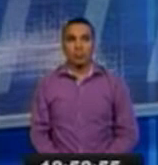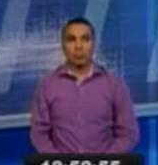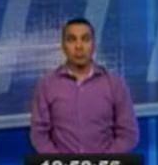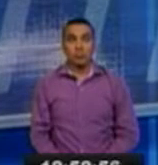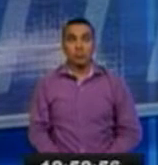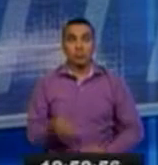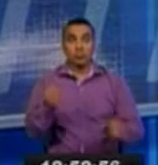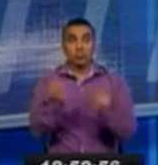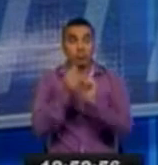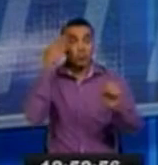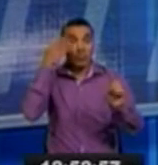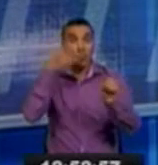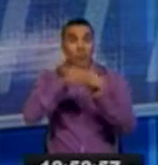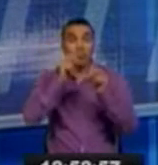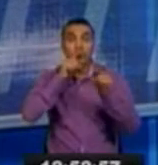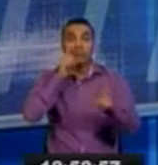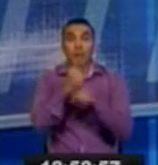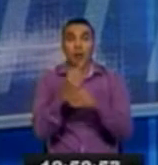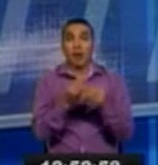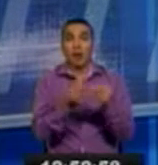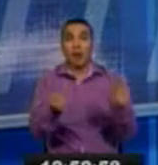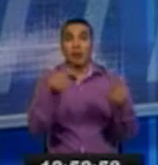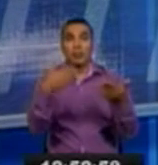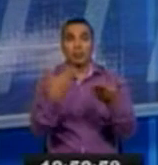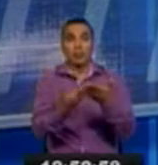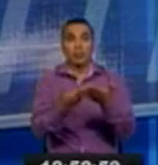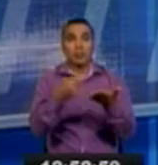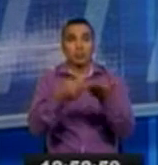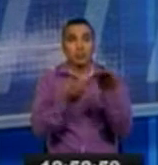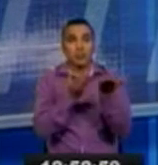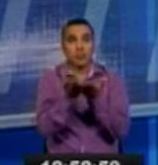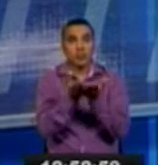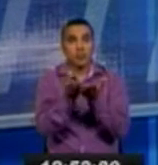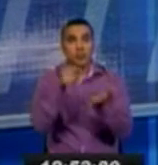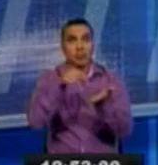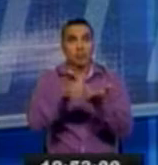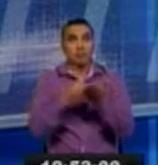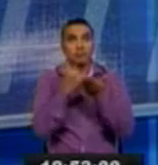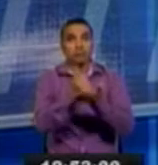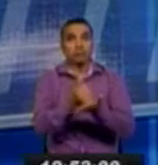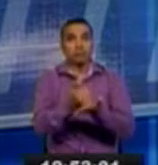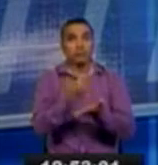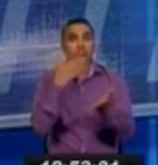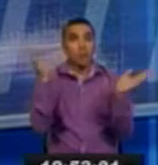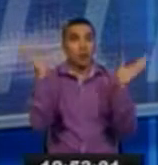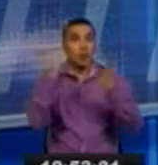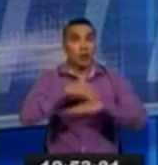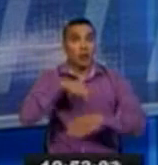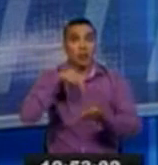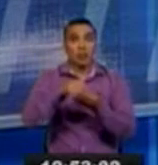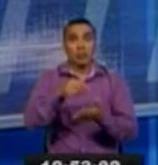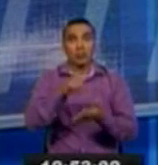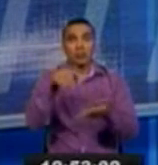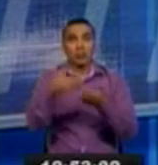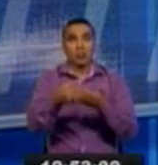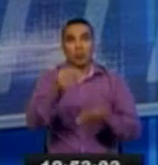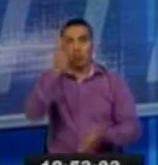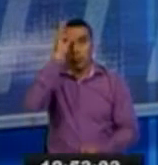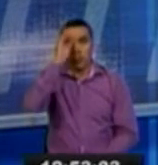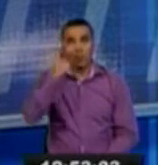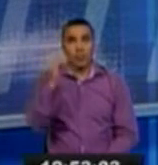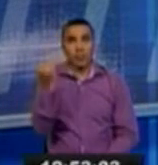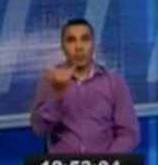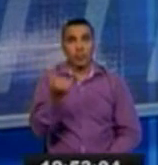y con el objetivo de constatar la calidad, amigos televidentes, de los servicios que se brindan de manera gratuita y universal en el Hospital